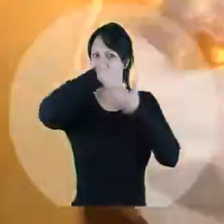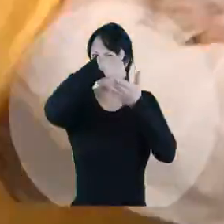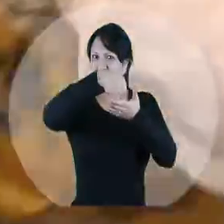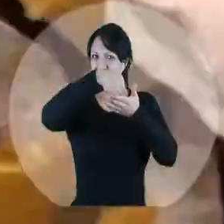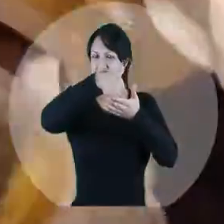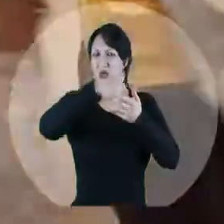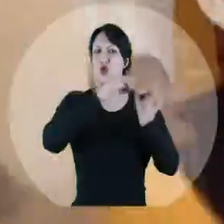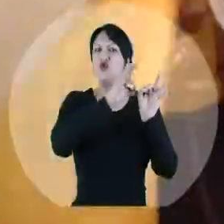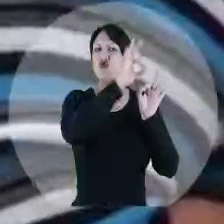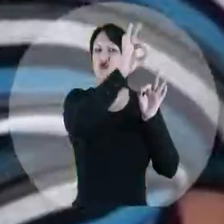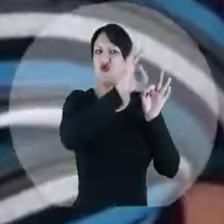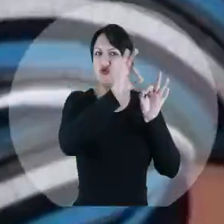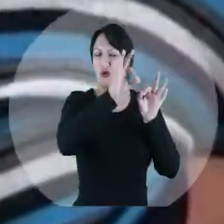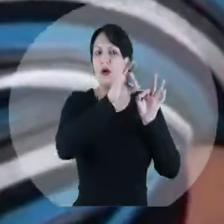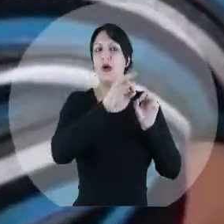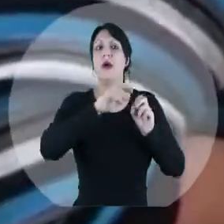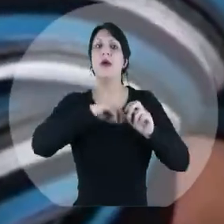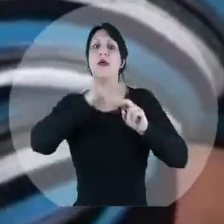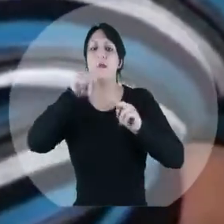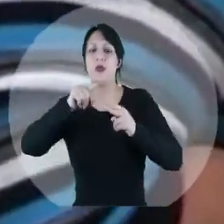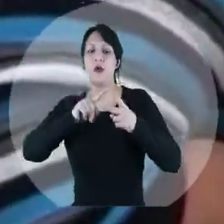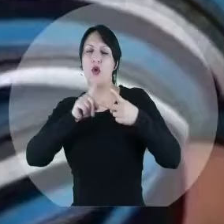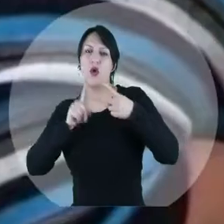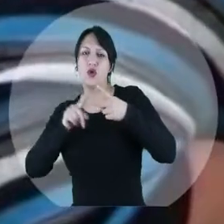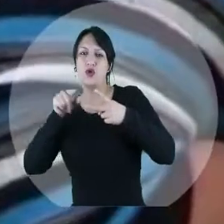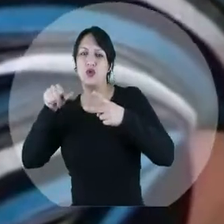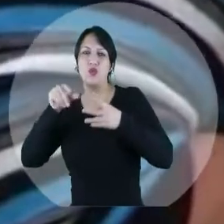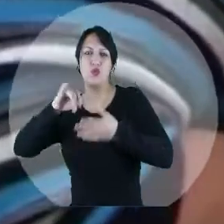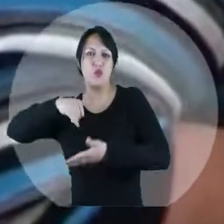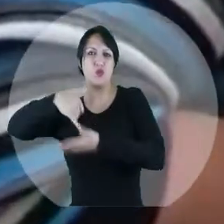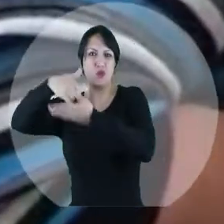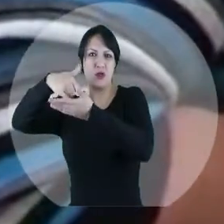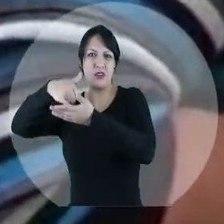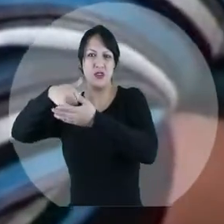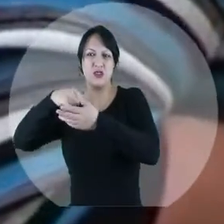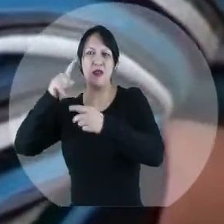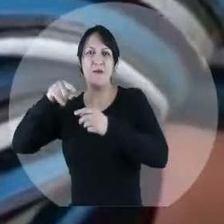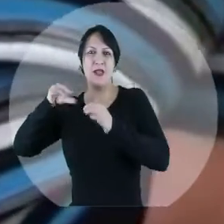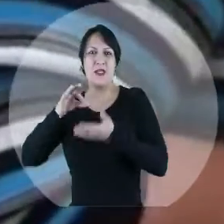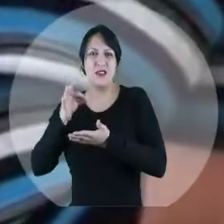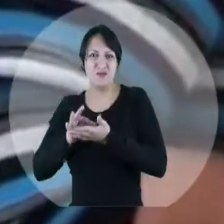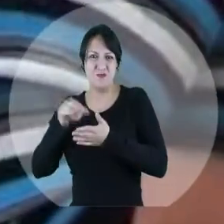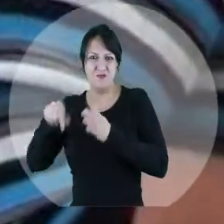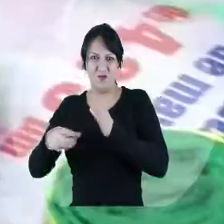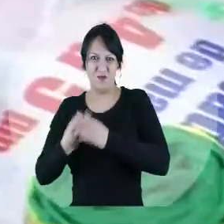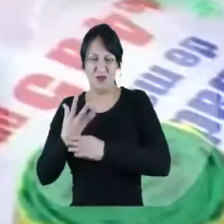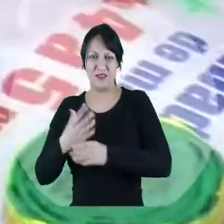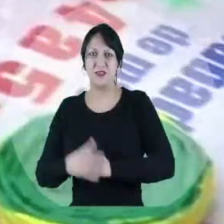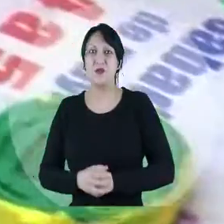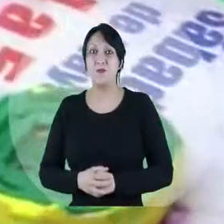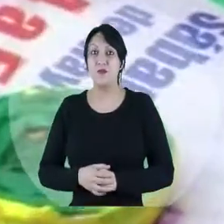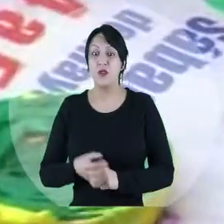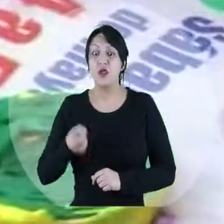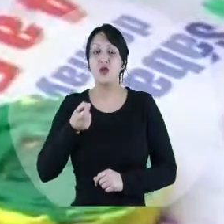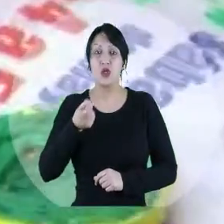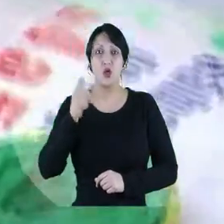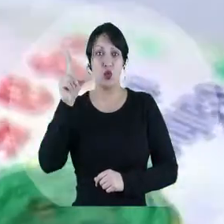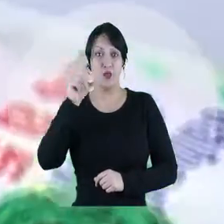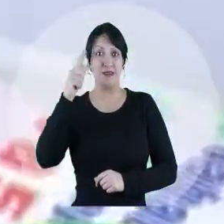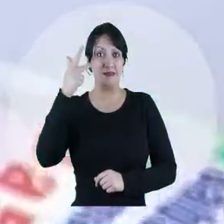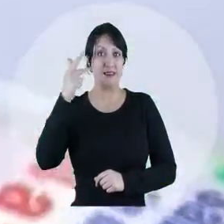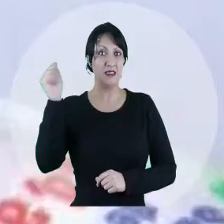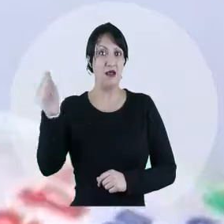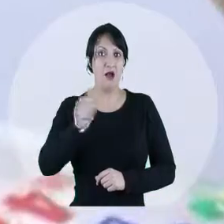ocupen el primer puesto en el sector rural y 3 premios para los que ocupen el primer puesto, los primeros puestos en el